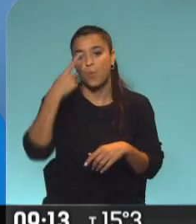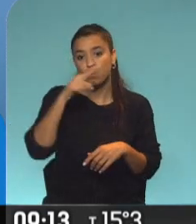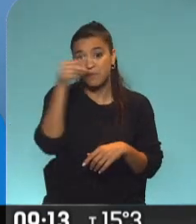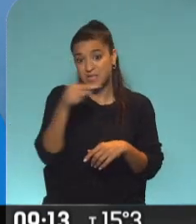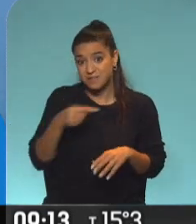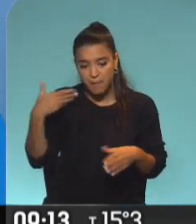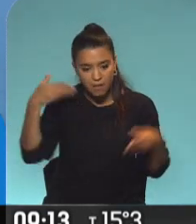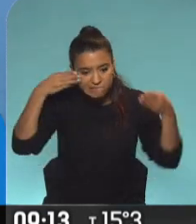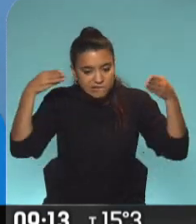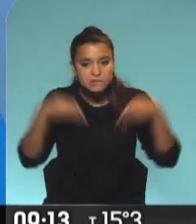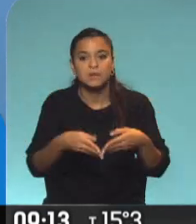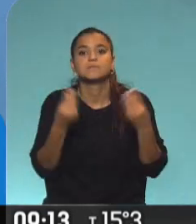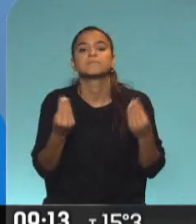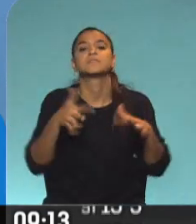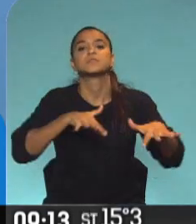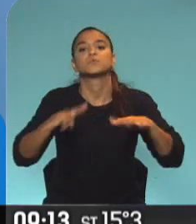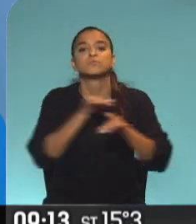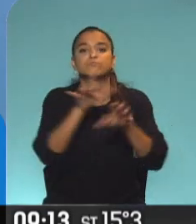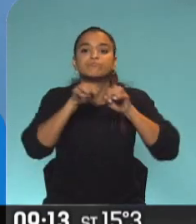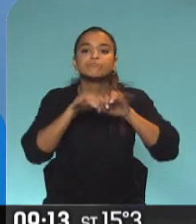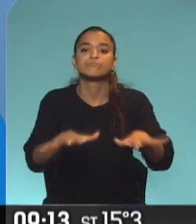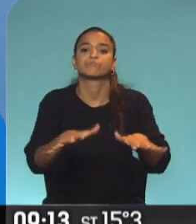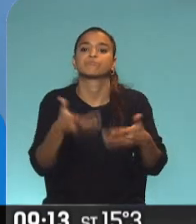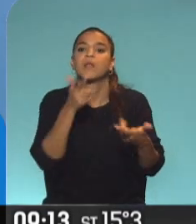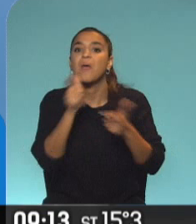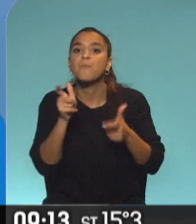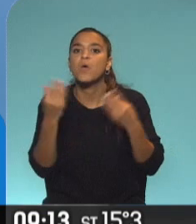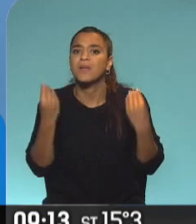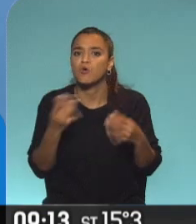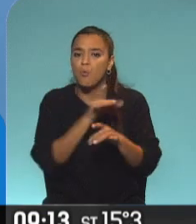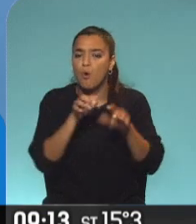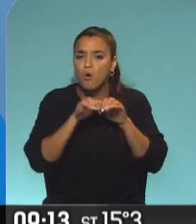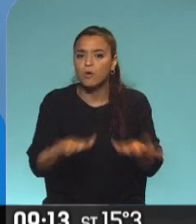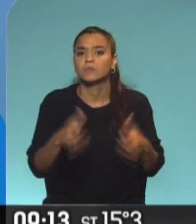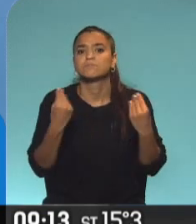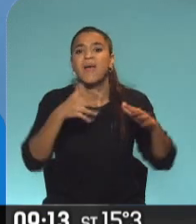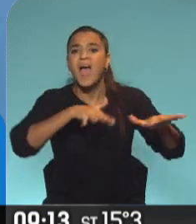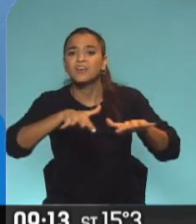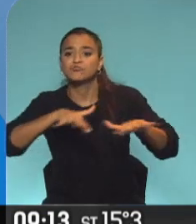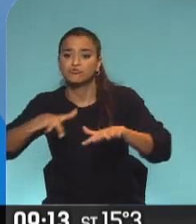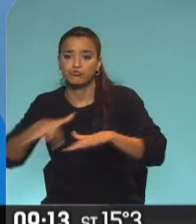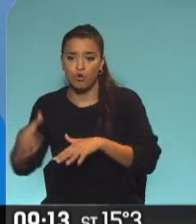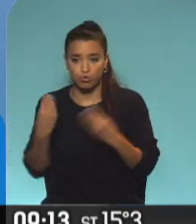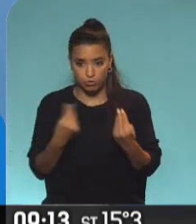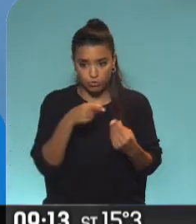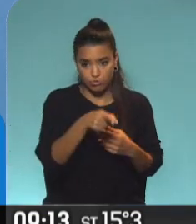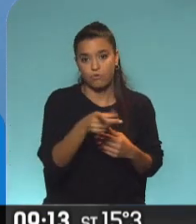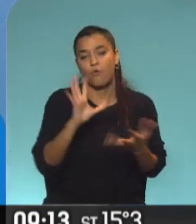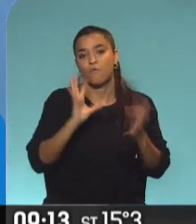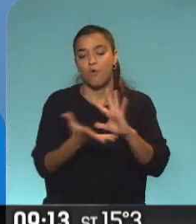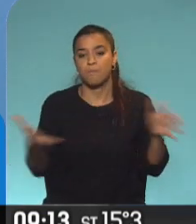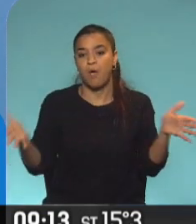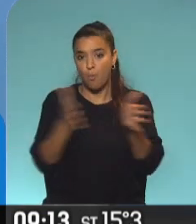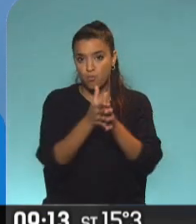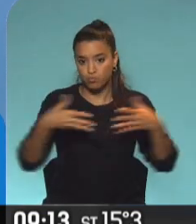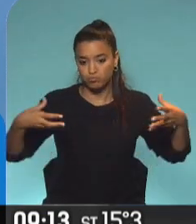semanas, tiene el foco en la situación epidemiológica, la respuesta epidemiológica, lógica y las acciones que se implementen en forma